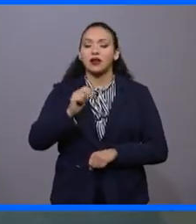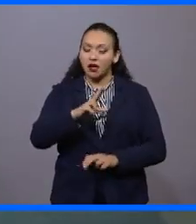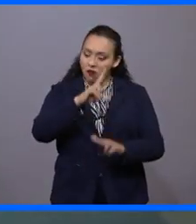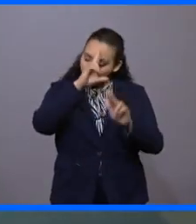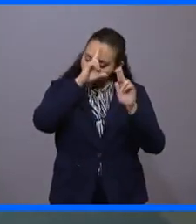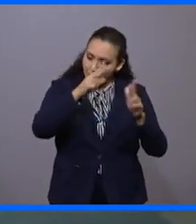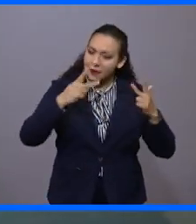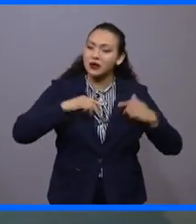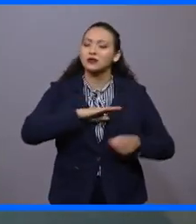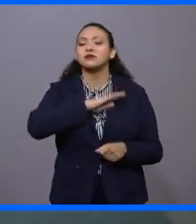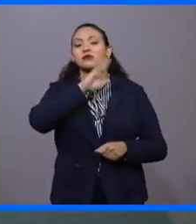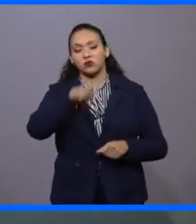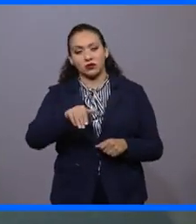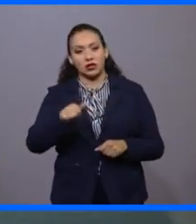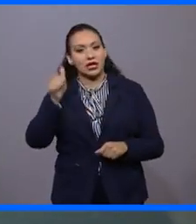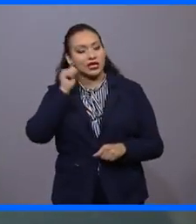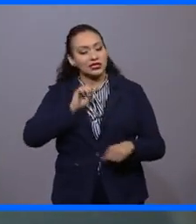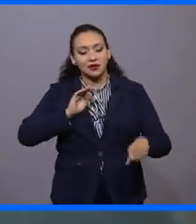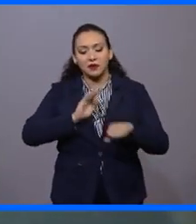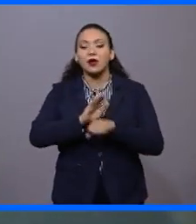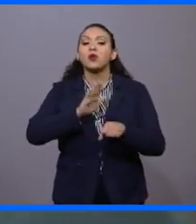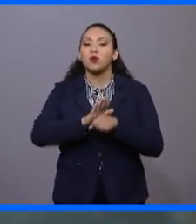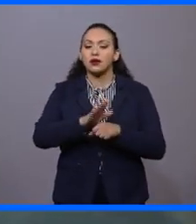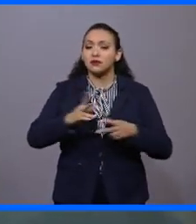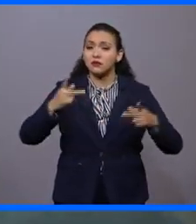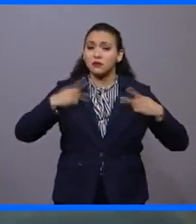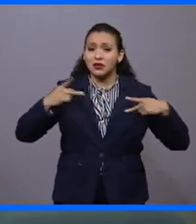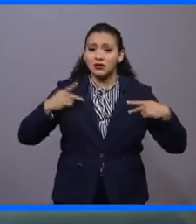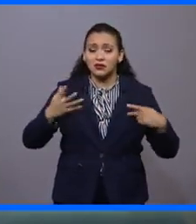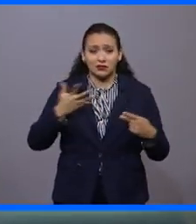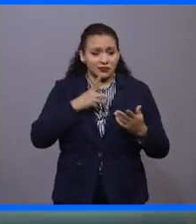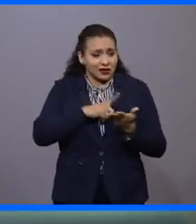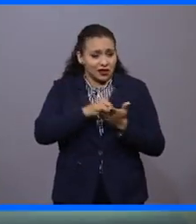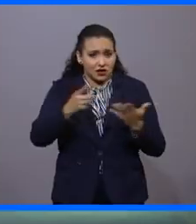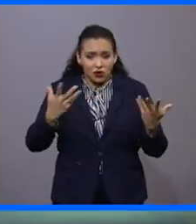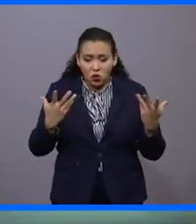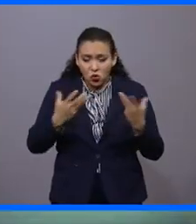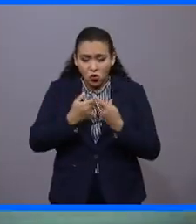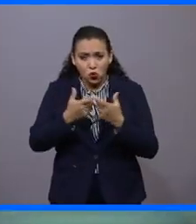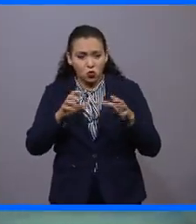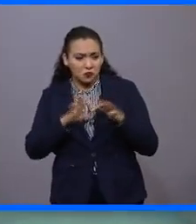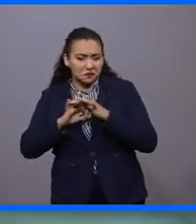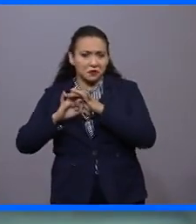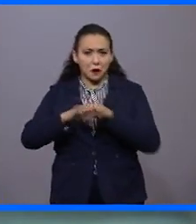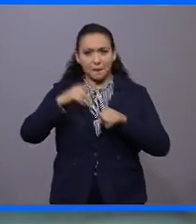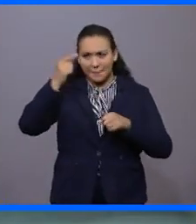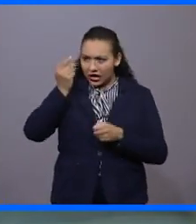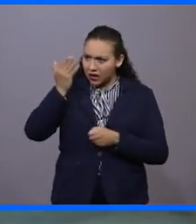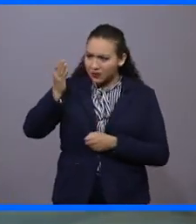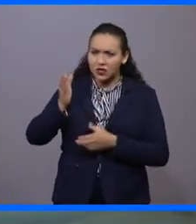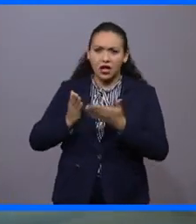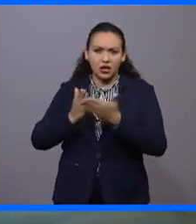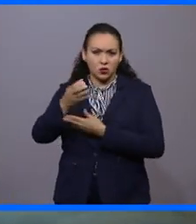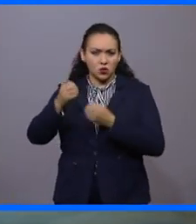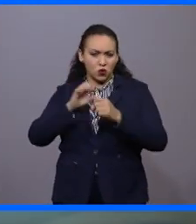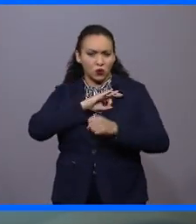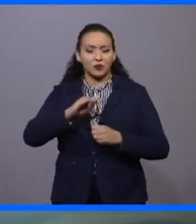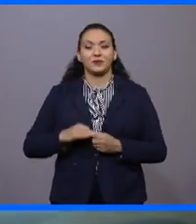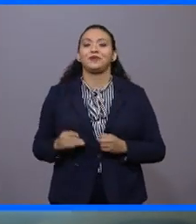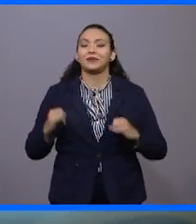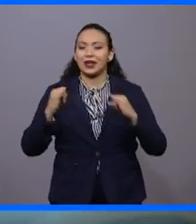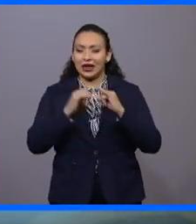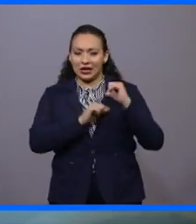víctimas y defender el derecho de la sociedad a organizarse y exigir justicia. El Instituto Federal de Defensoría